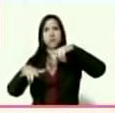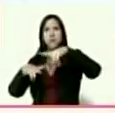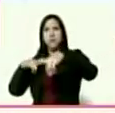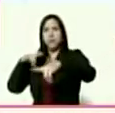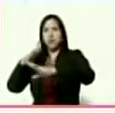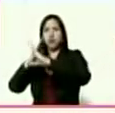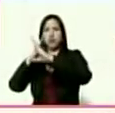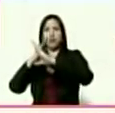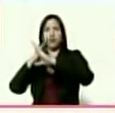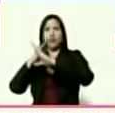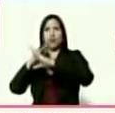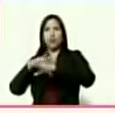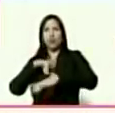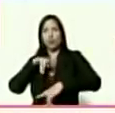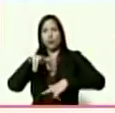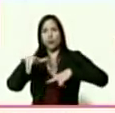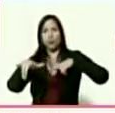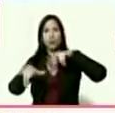aviones,